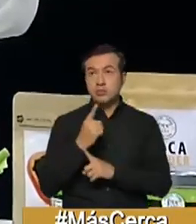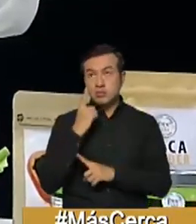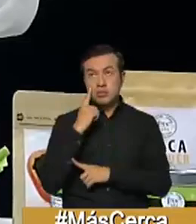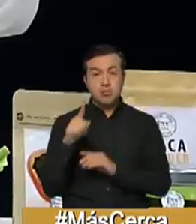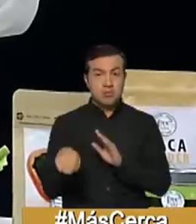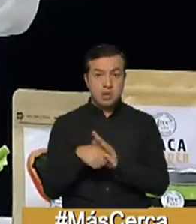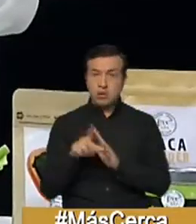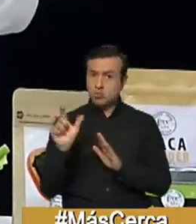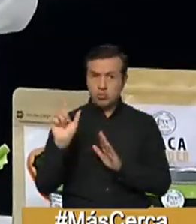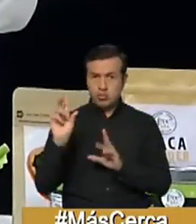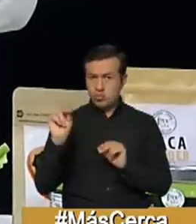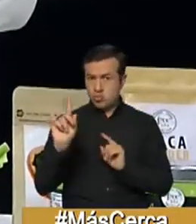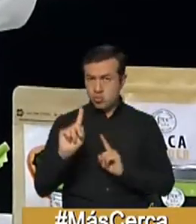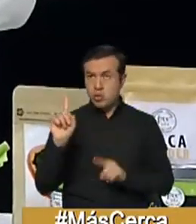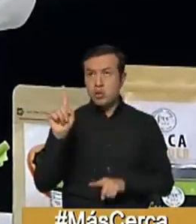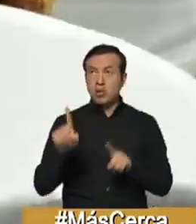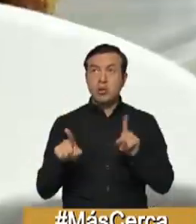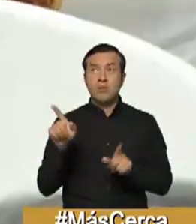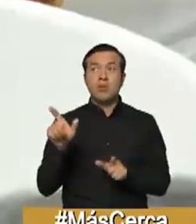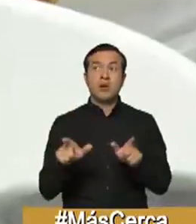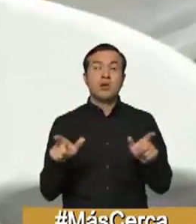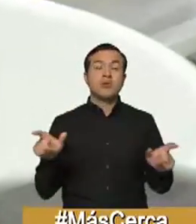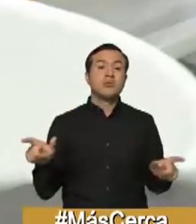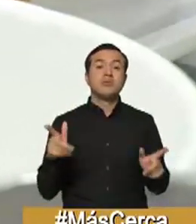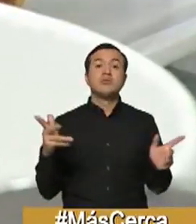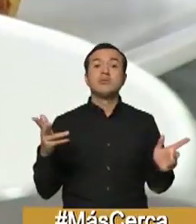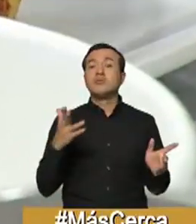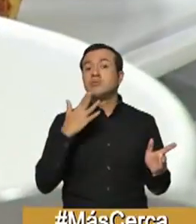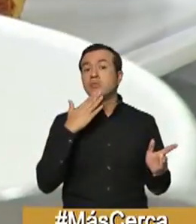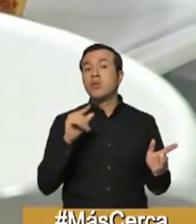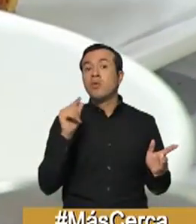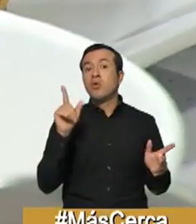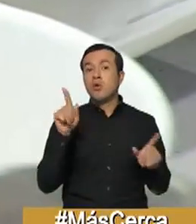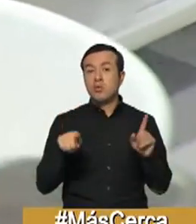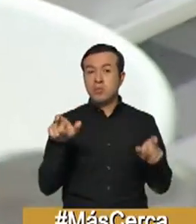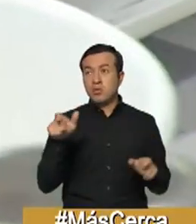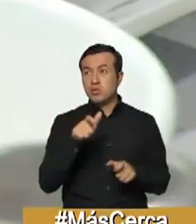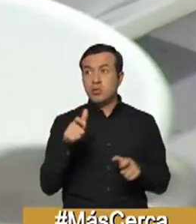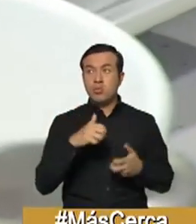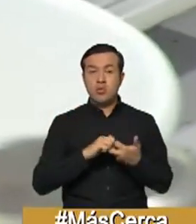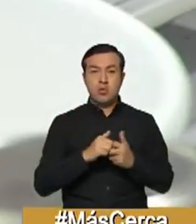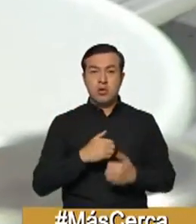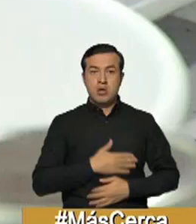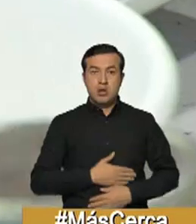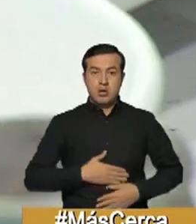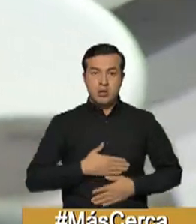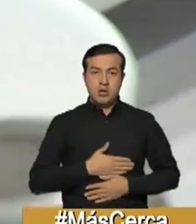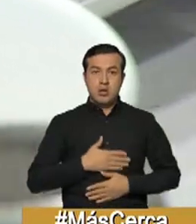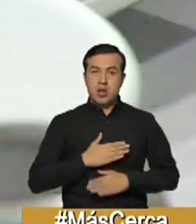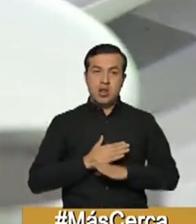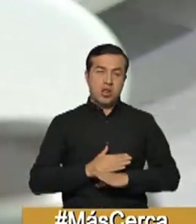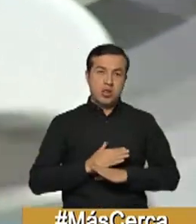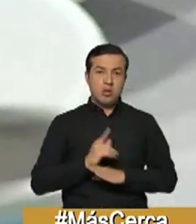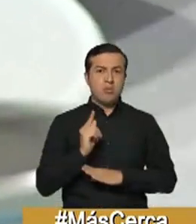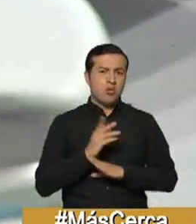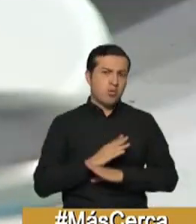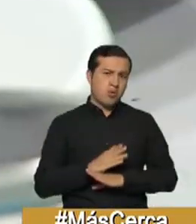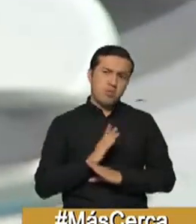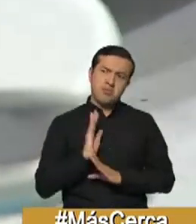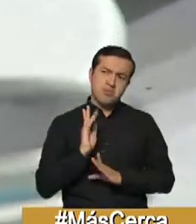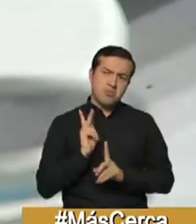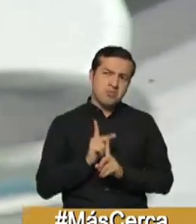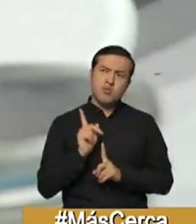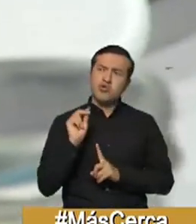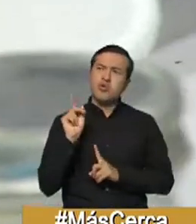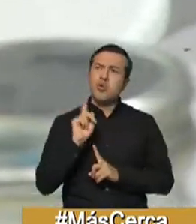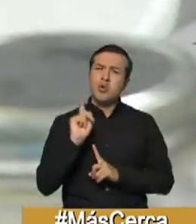mal consumirla, pero hay veces que las personas son un poco, tienen problemas digestivos. Intolerantes. Exacto, un poquito, no usamos esa palabra,